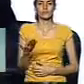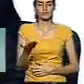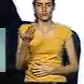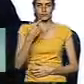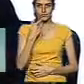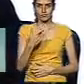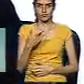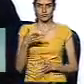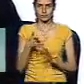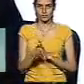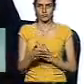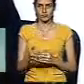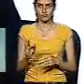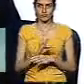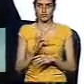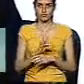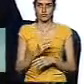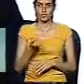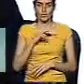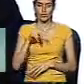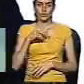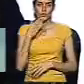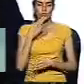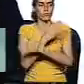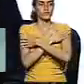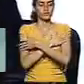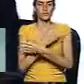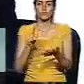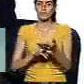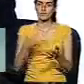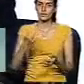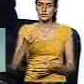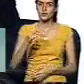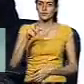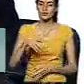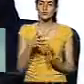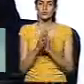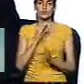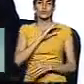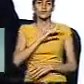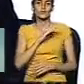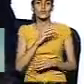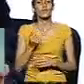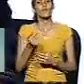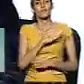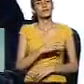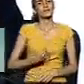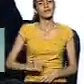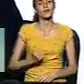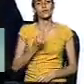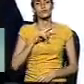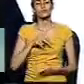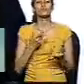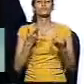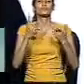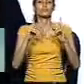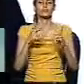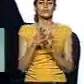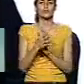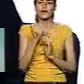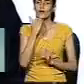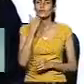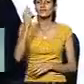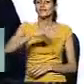importante, hay muchas aristas aquí, ¿no? Nosotros felicitamos de verdad, una vez más, que en esa comisión presidencial es lo que nos va a permitir a nosotros los